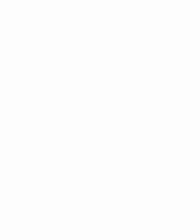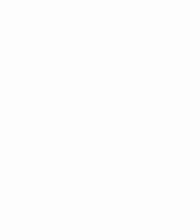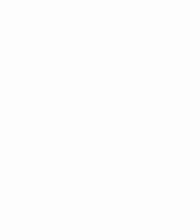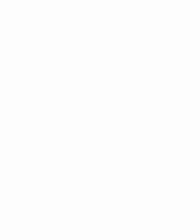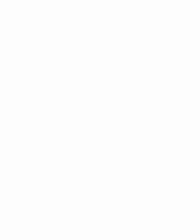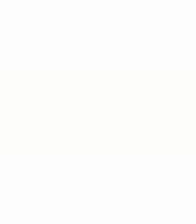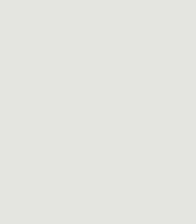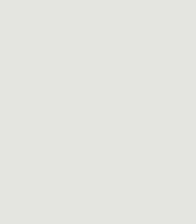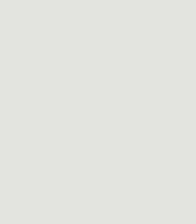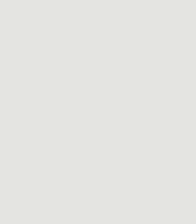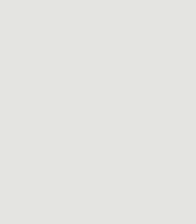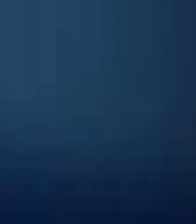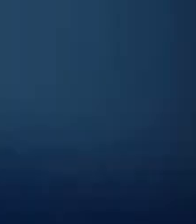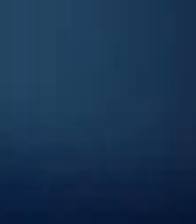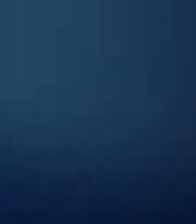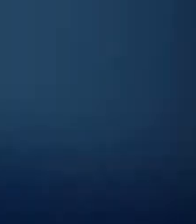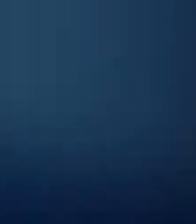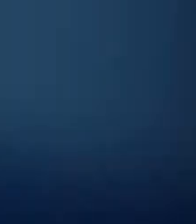la UAU.